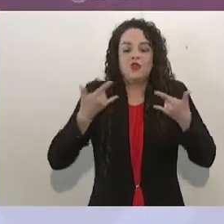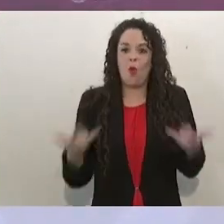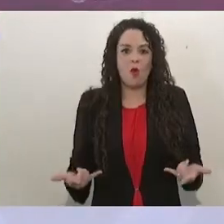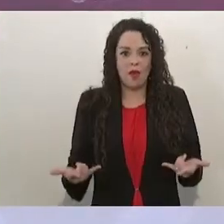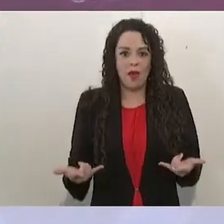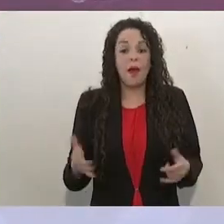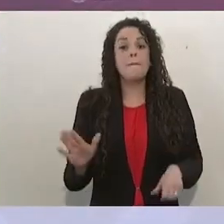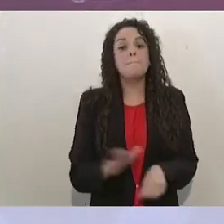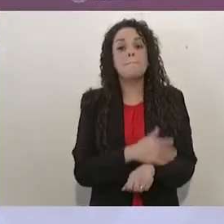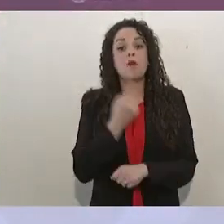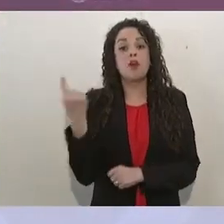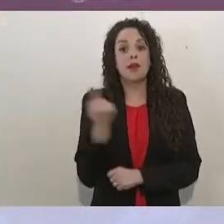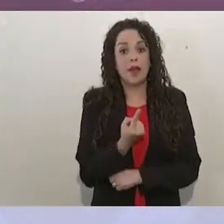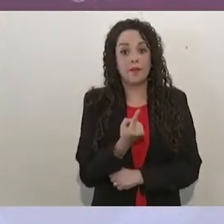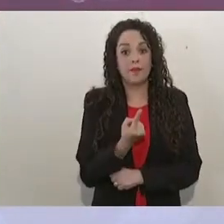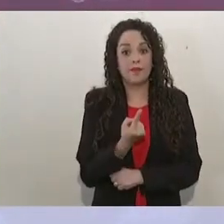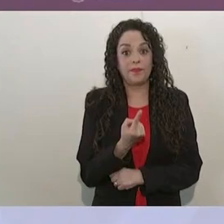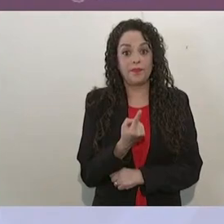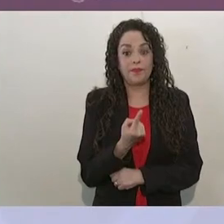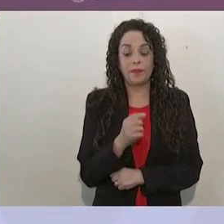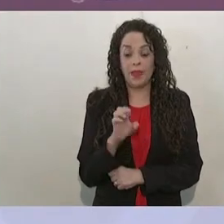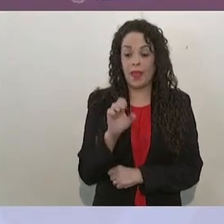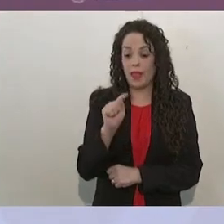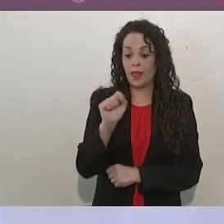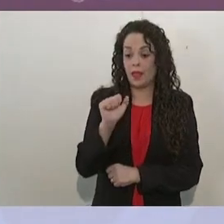terminando una etapa de